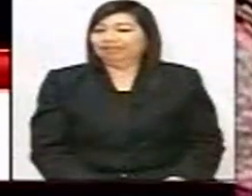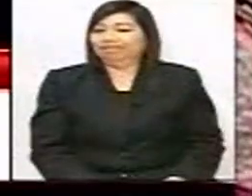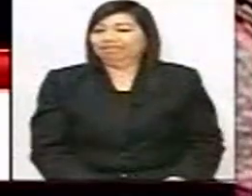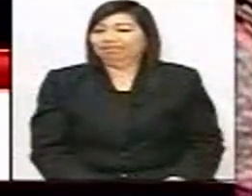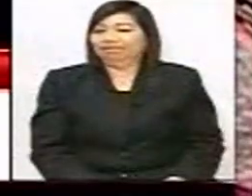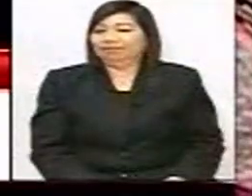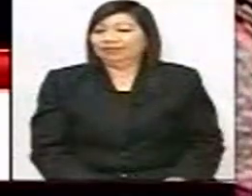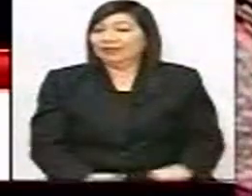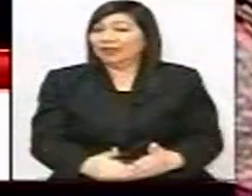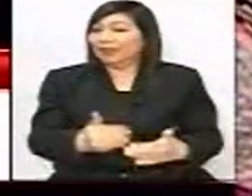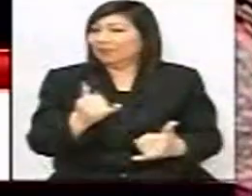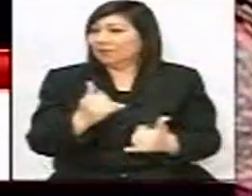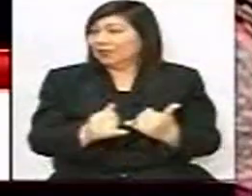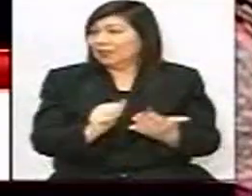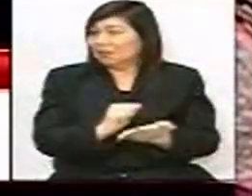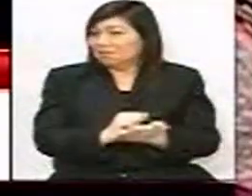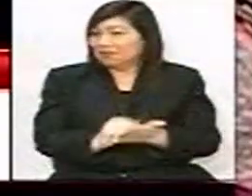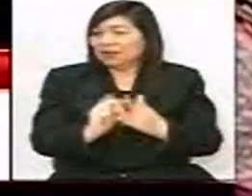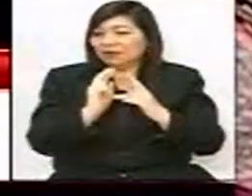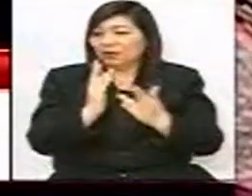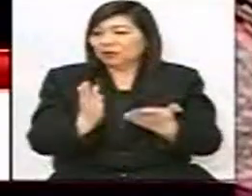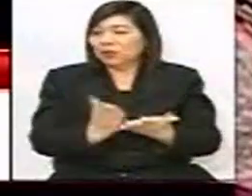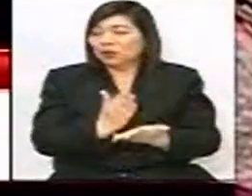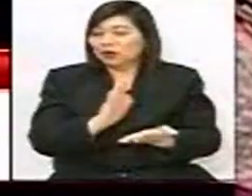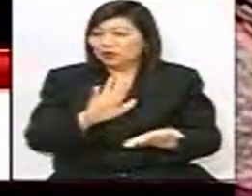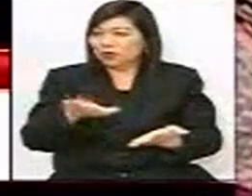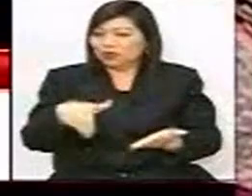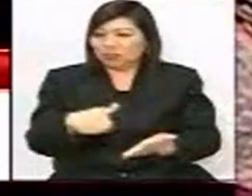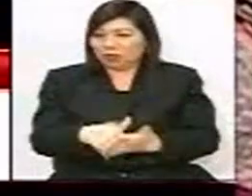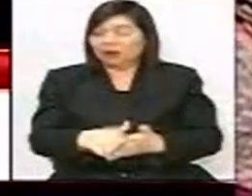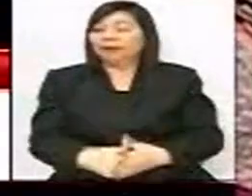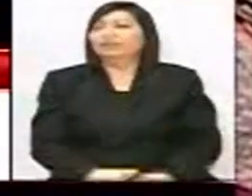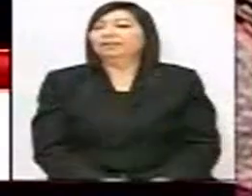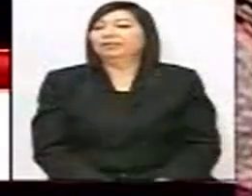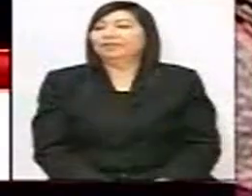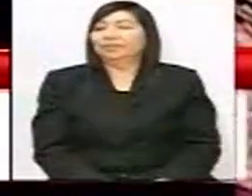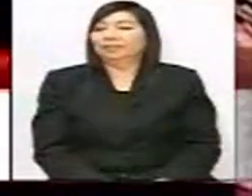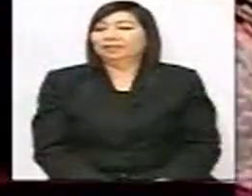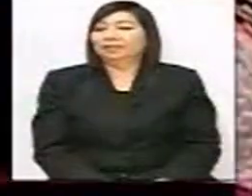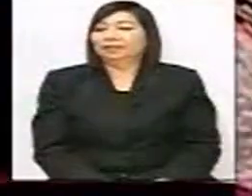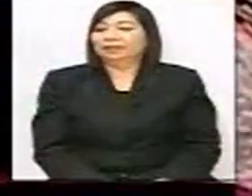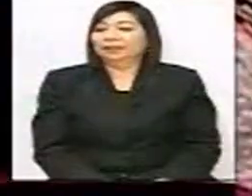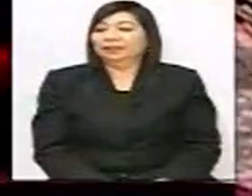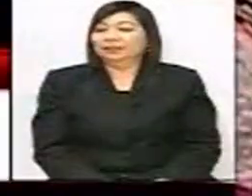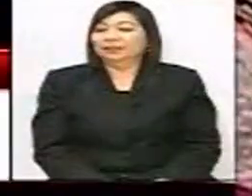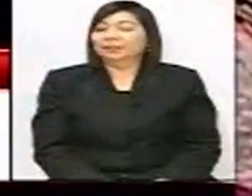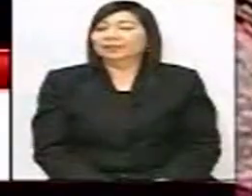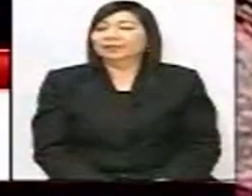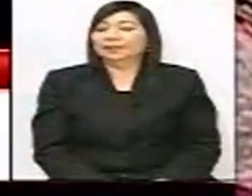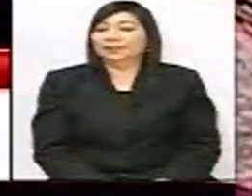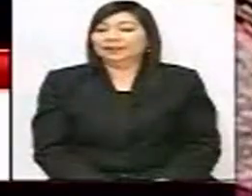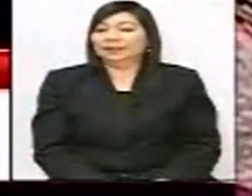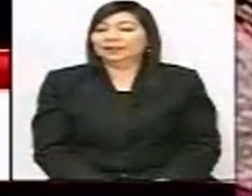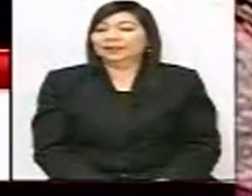sea que antes del fin de mes esté resuelto todo. Gracias, señor. Gracias, congresista Alejandro. Congresista